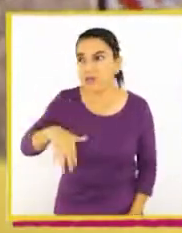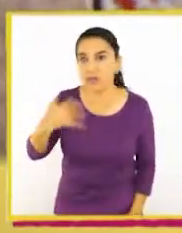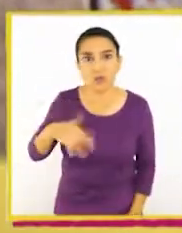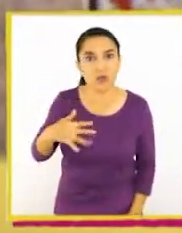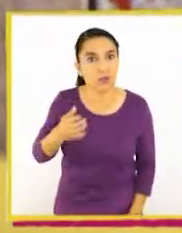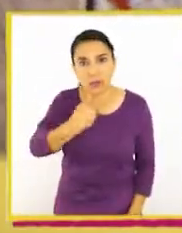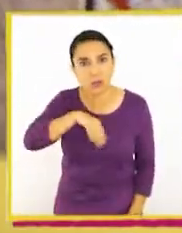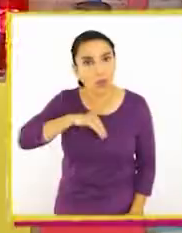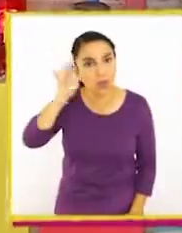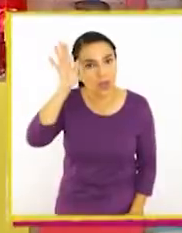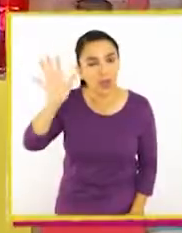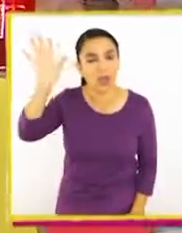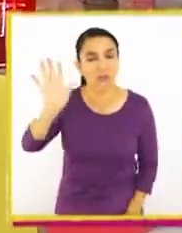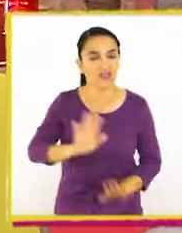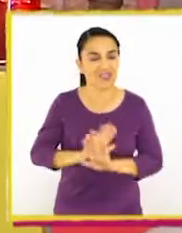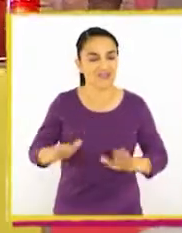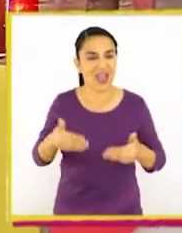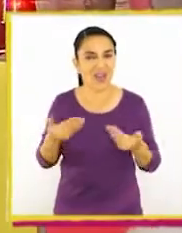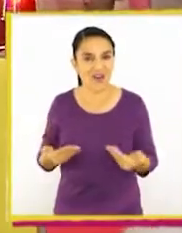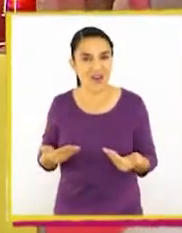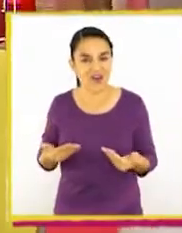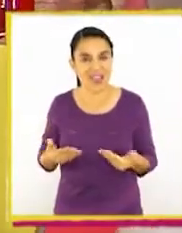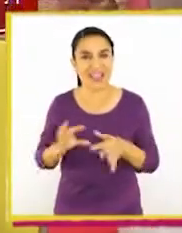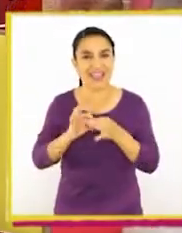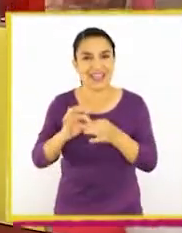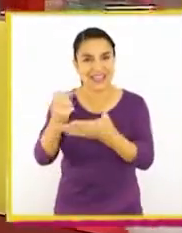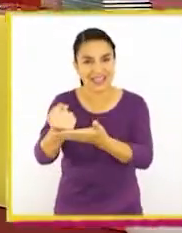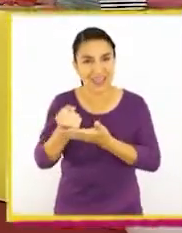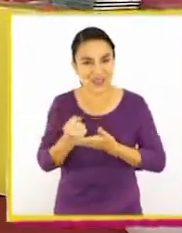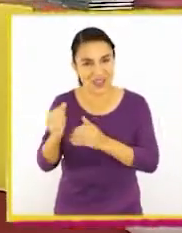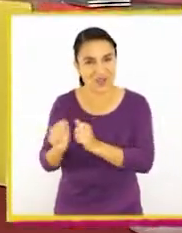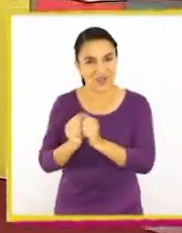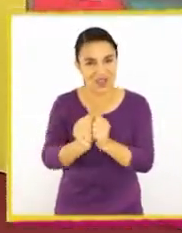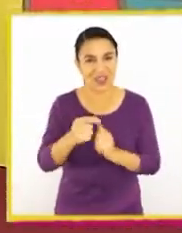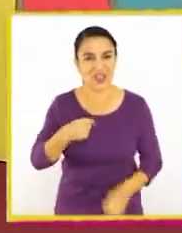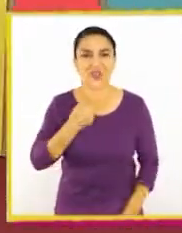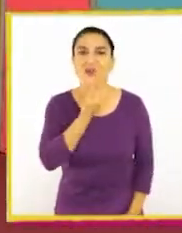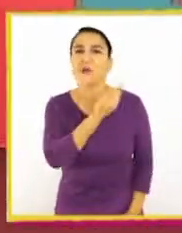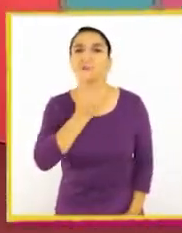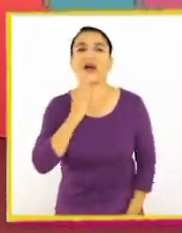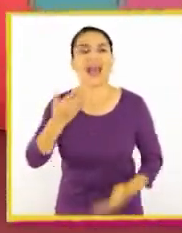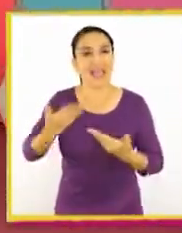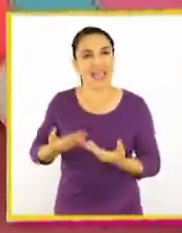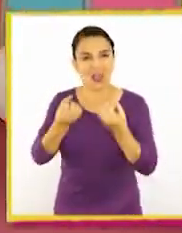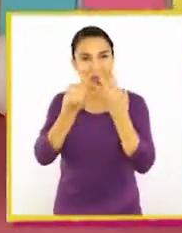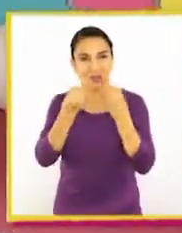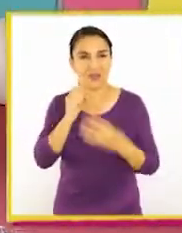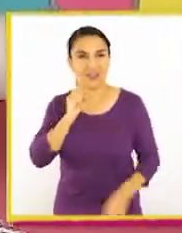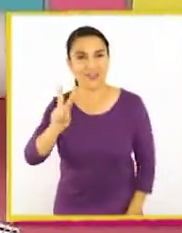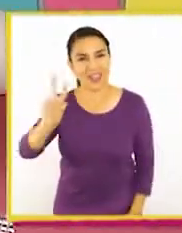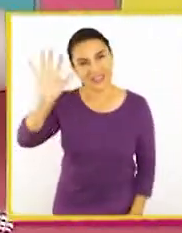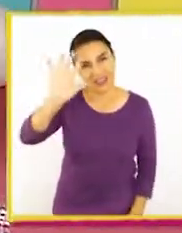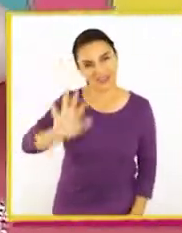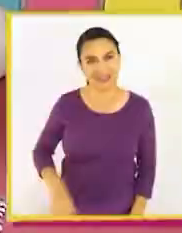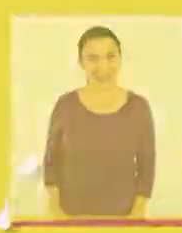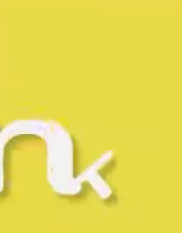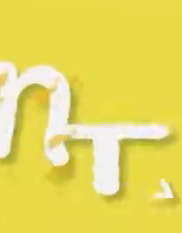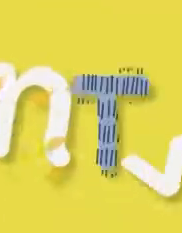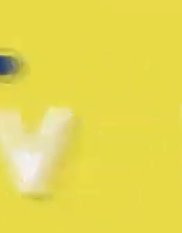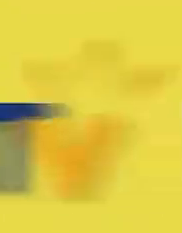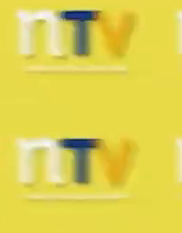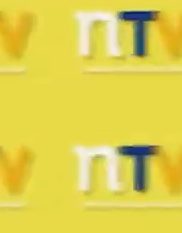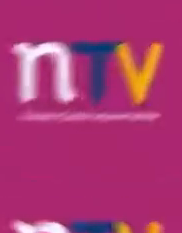de lo que imaginamos. Es todo por hoy. Gracias por su ayuda y compañía. Soy Maca y esto es Aprendo TV. ¡Chao!